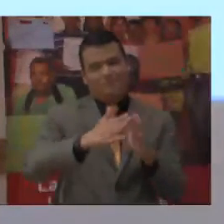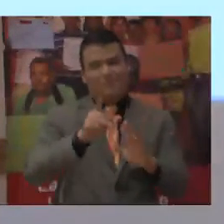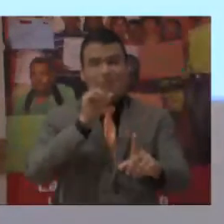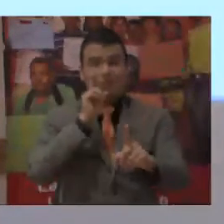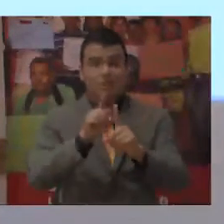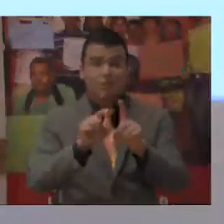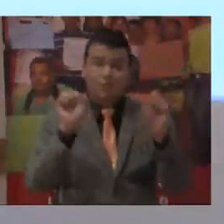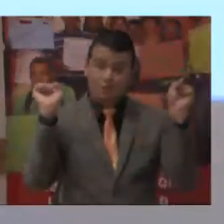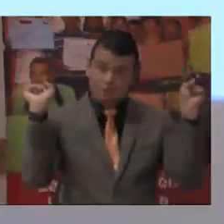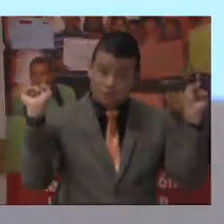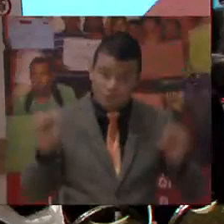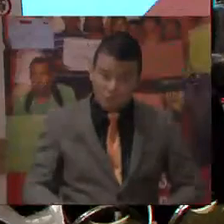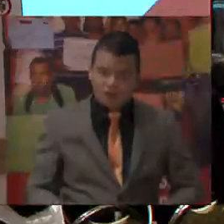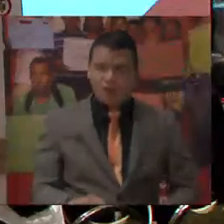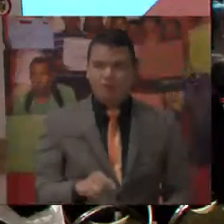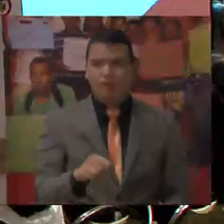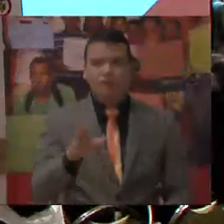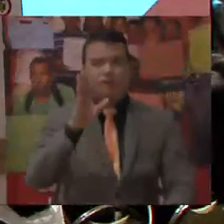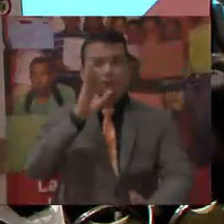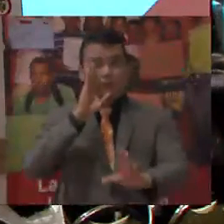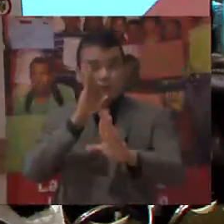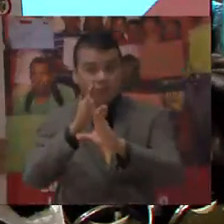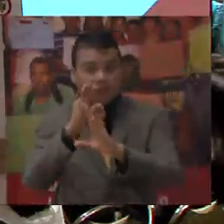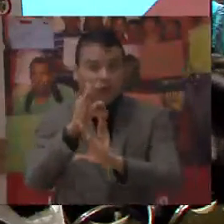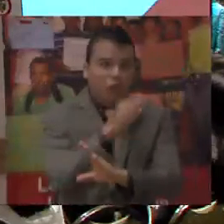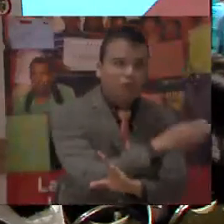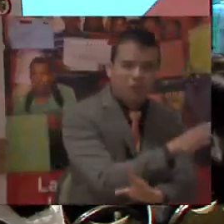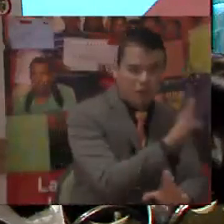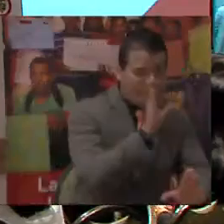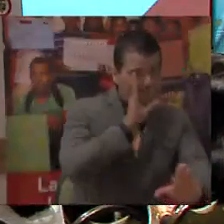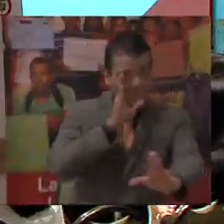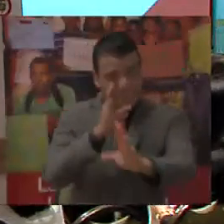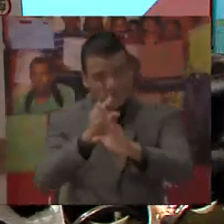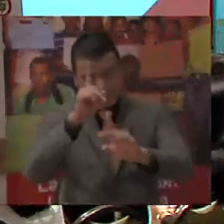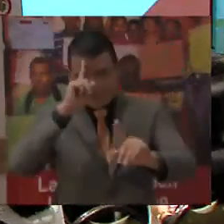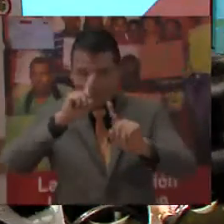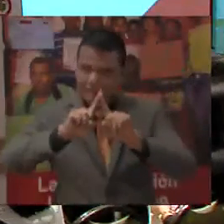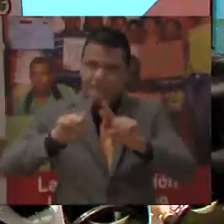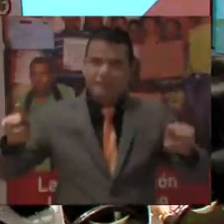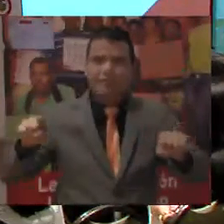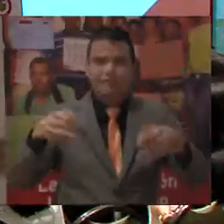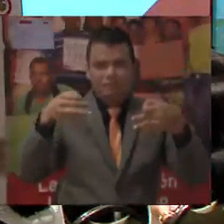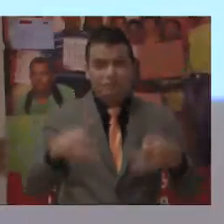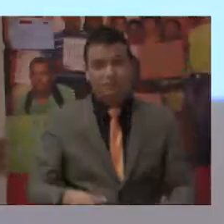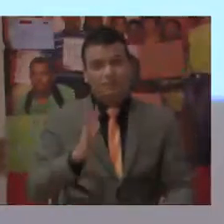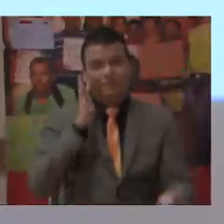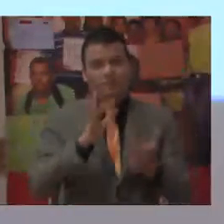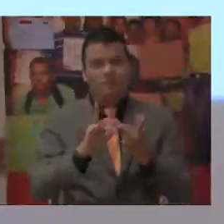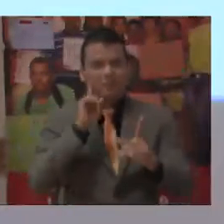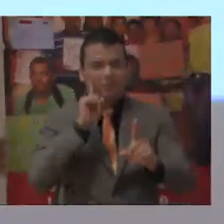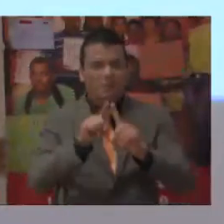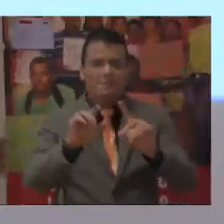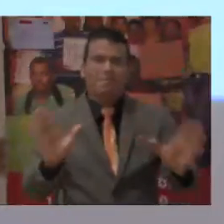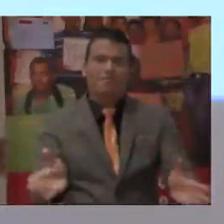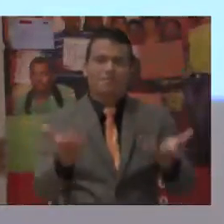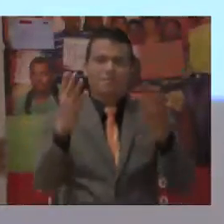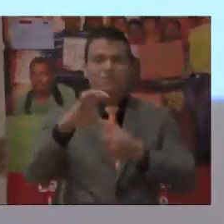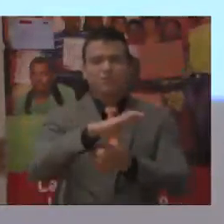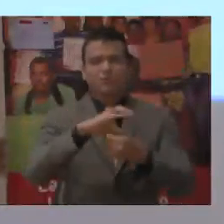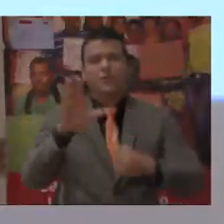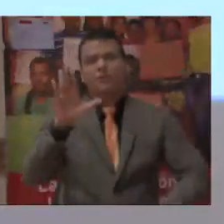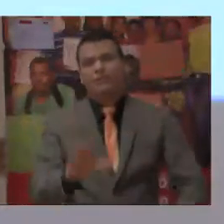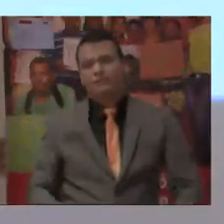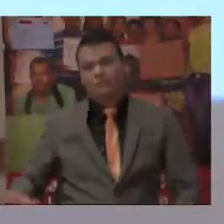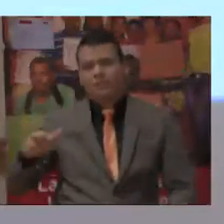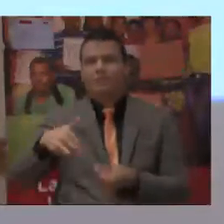por todas cambiarle el rumbo y nuestro destino, porque merecemos un mejor destino como ciudad, como